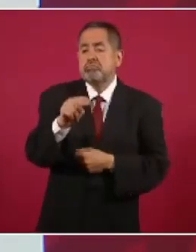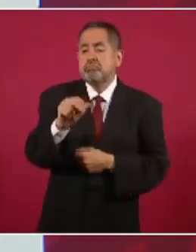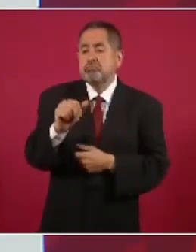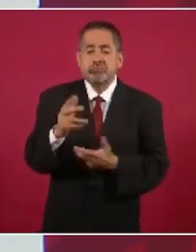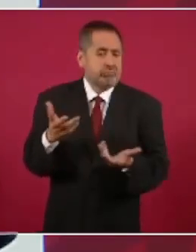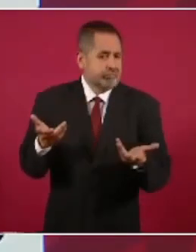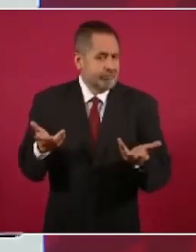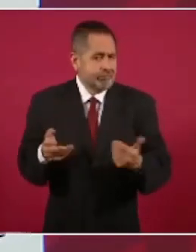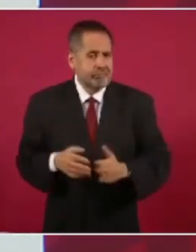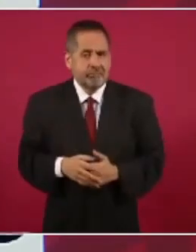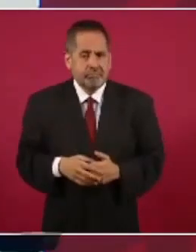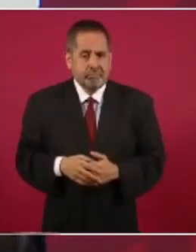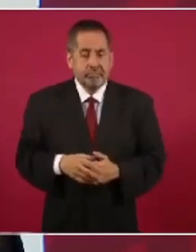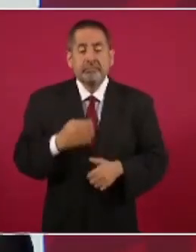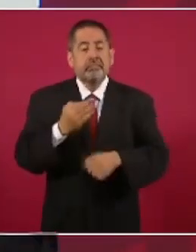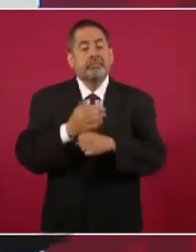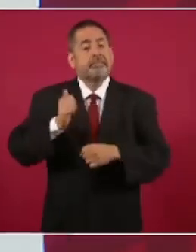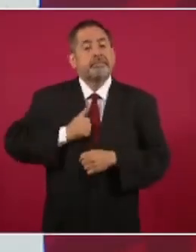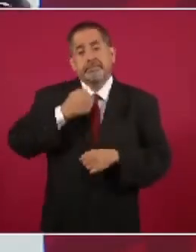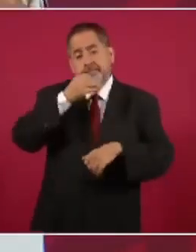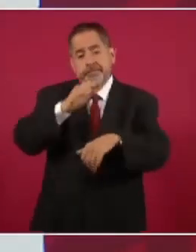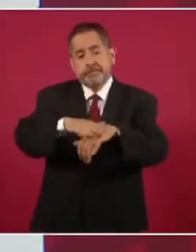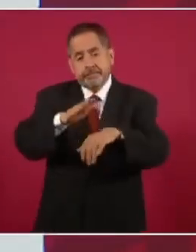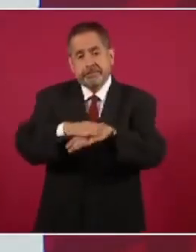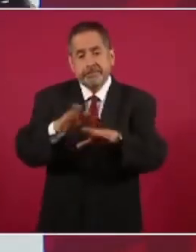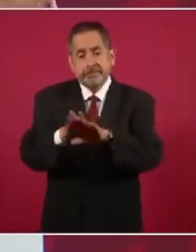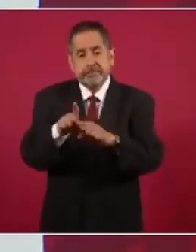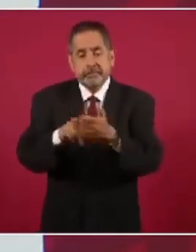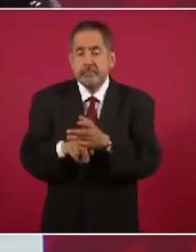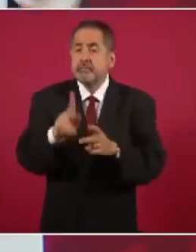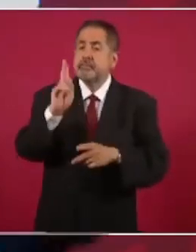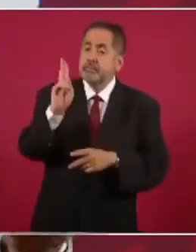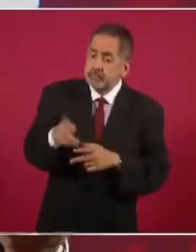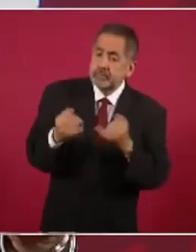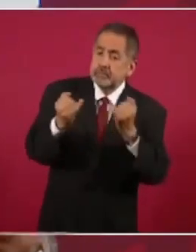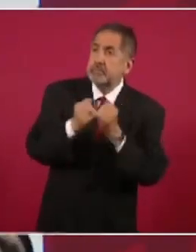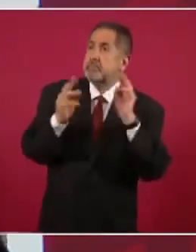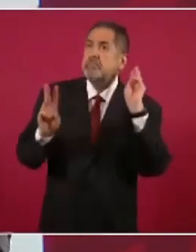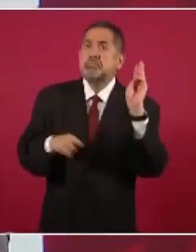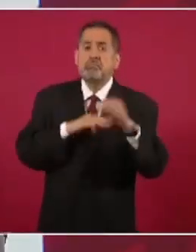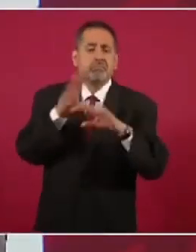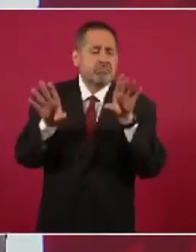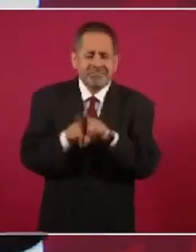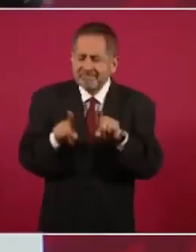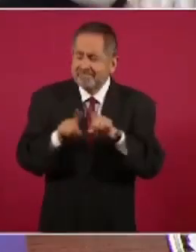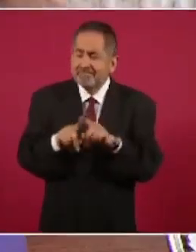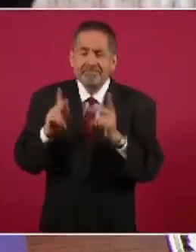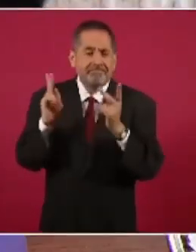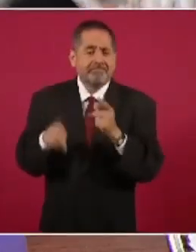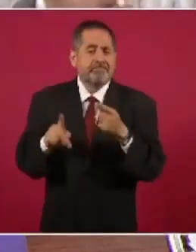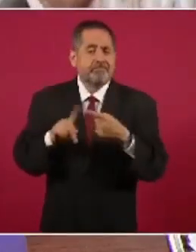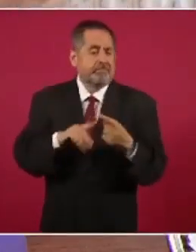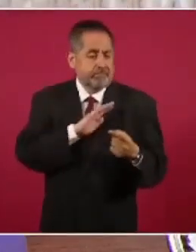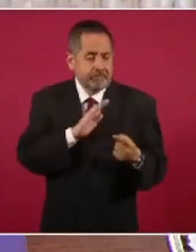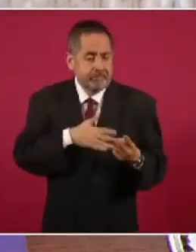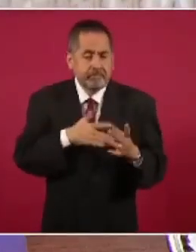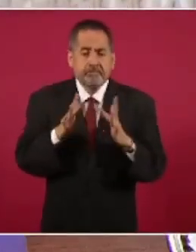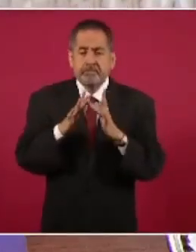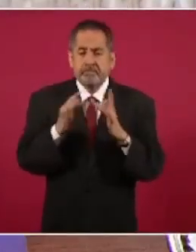Además, aquí aprovecho para decir, como es en muchos países del mundo, en España, en